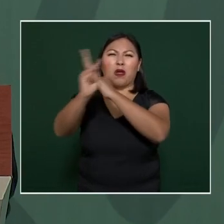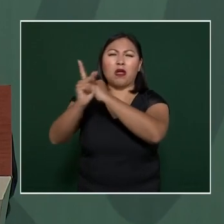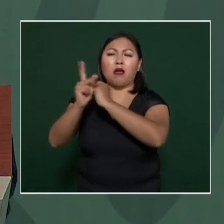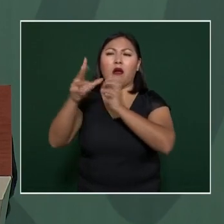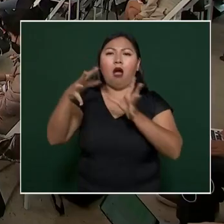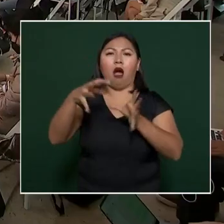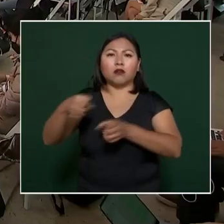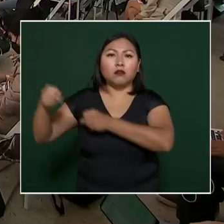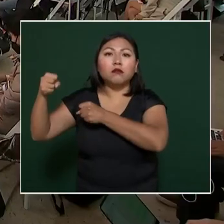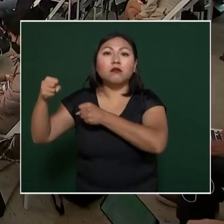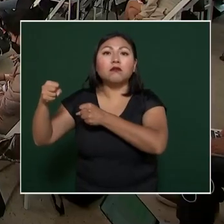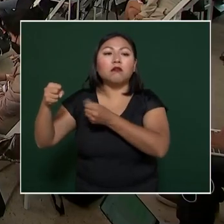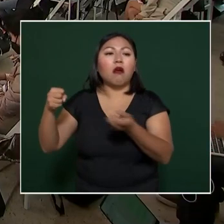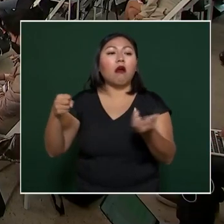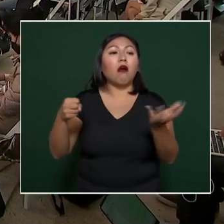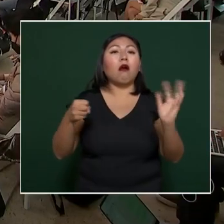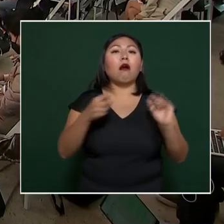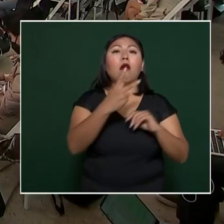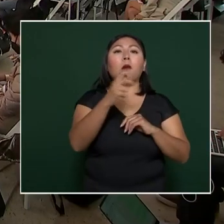extranjero